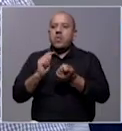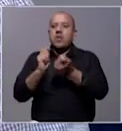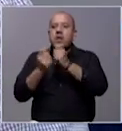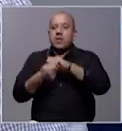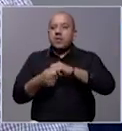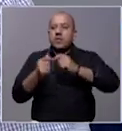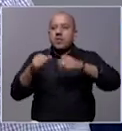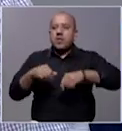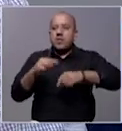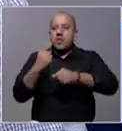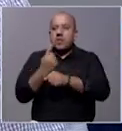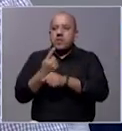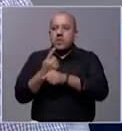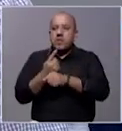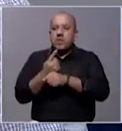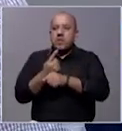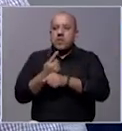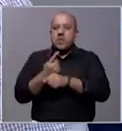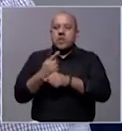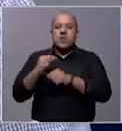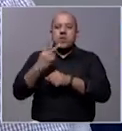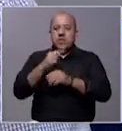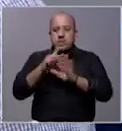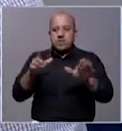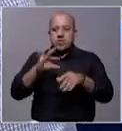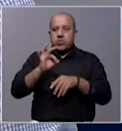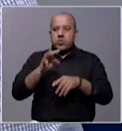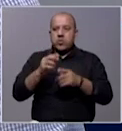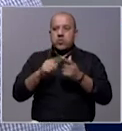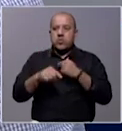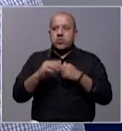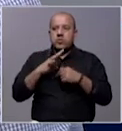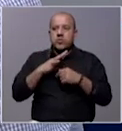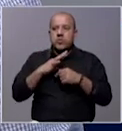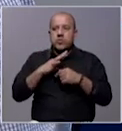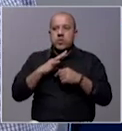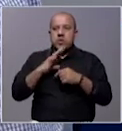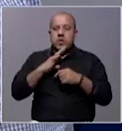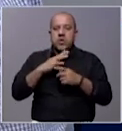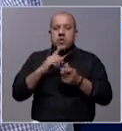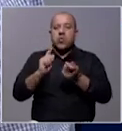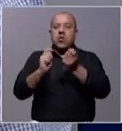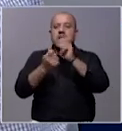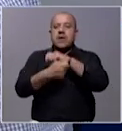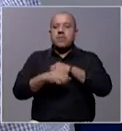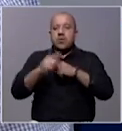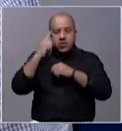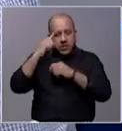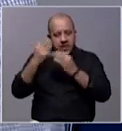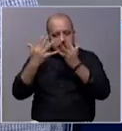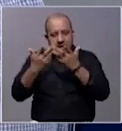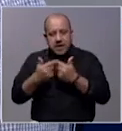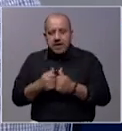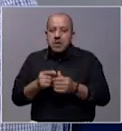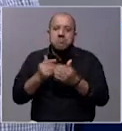después de la primera vuelta electoral yo advierto que una especie de cambio de estrategia no sé si fue un cambio estratégico o simplemente una